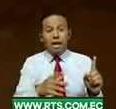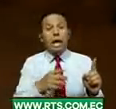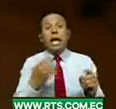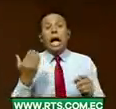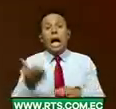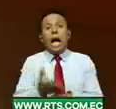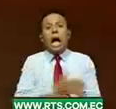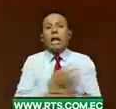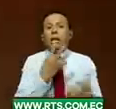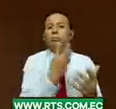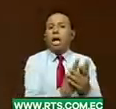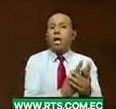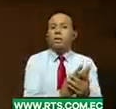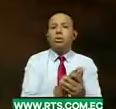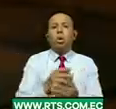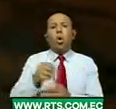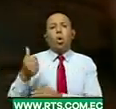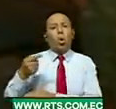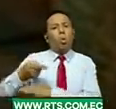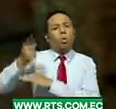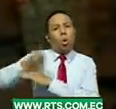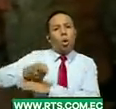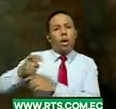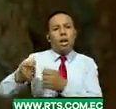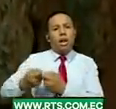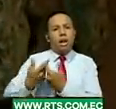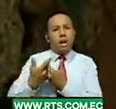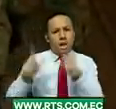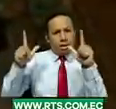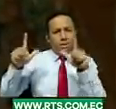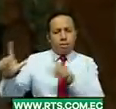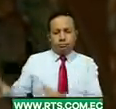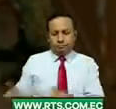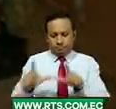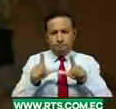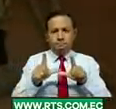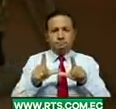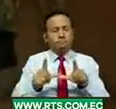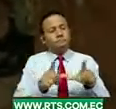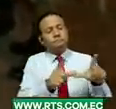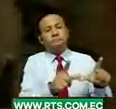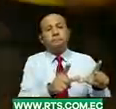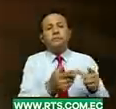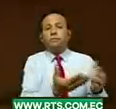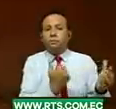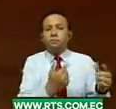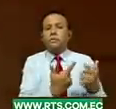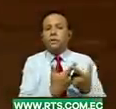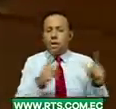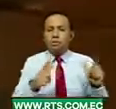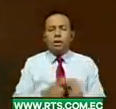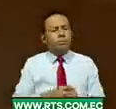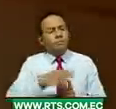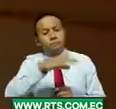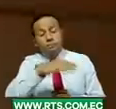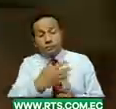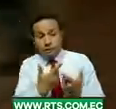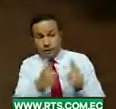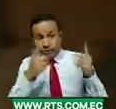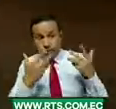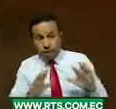excarcelación y son las familias que están de este lado esperando que se ejecuten las boletas que ya ha estado algunos días. Caballero, libre por